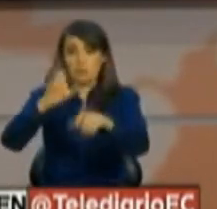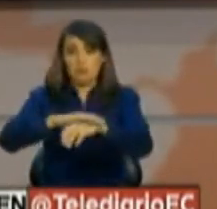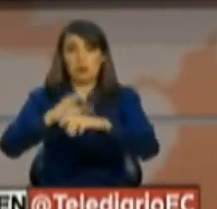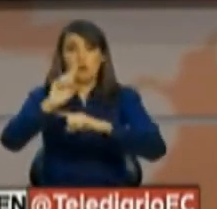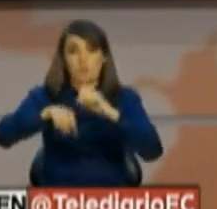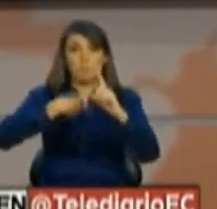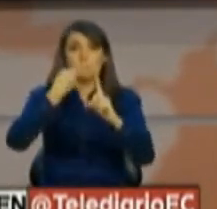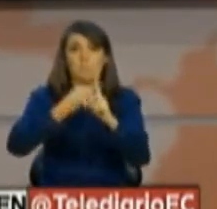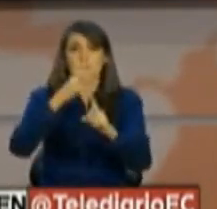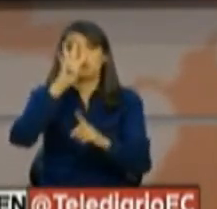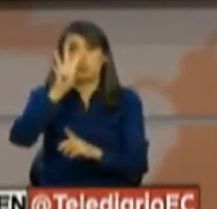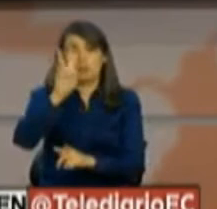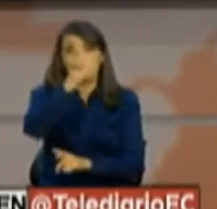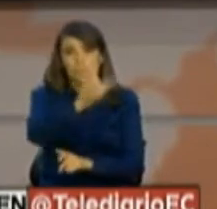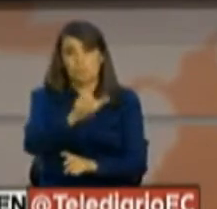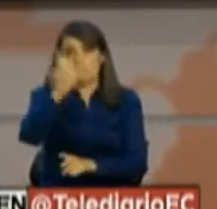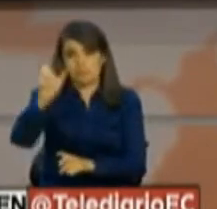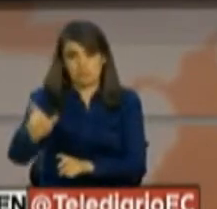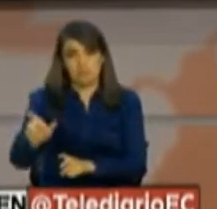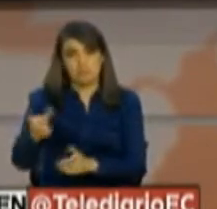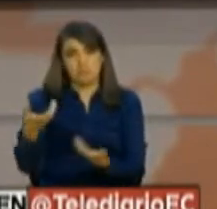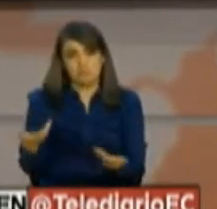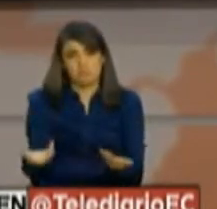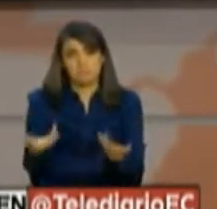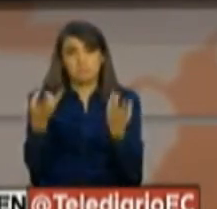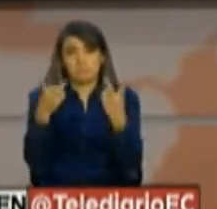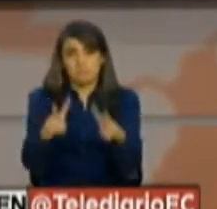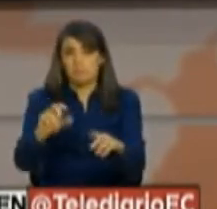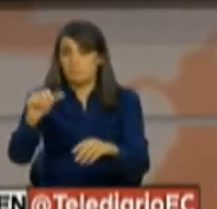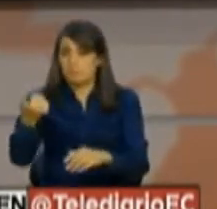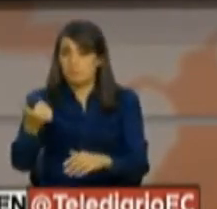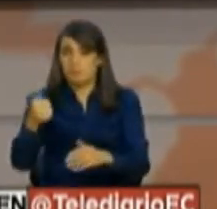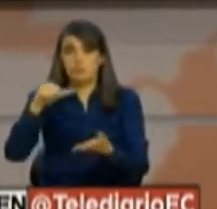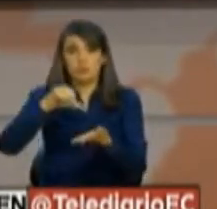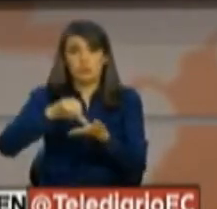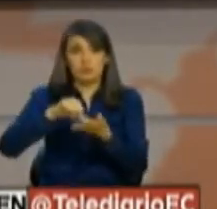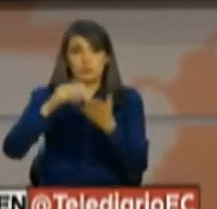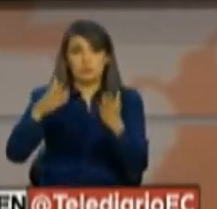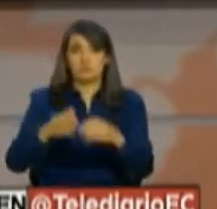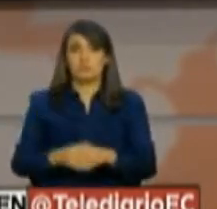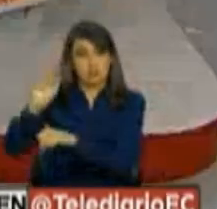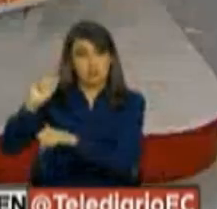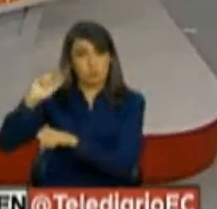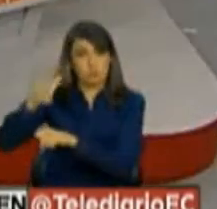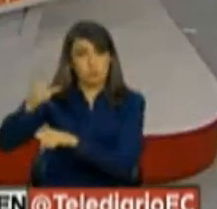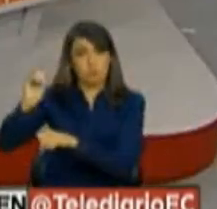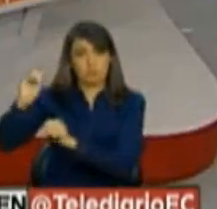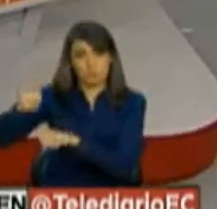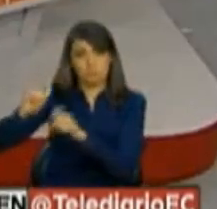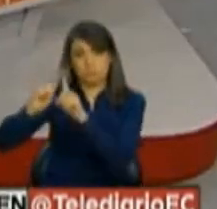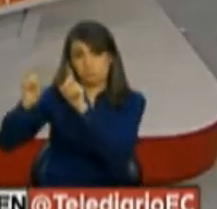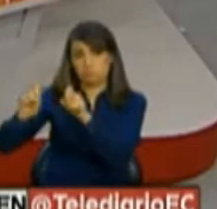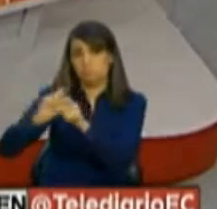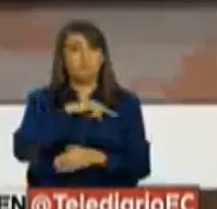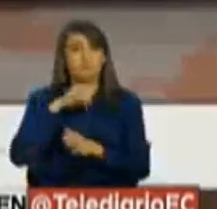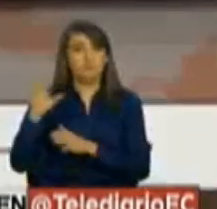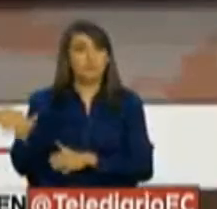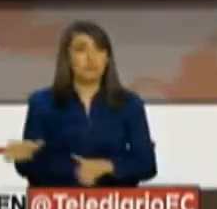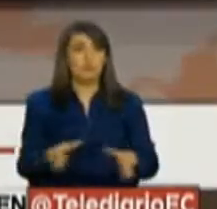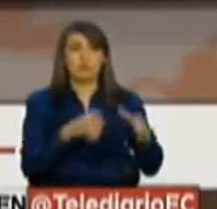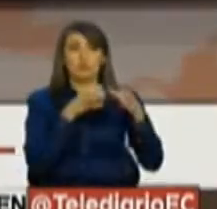cuatro más y también a otro ciudadano en las últimas nuevamente horas. Comandante, el tema del